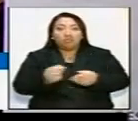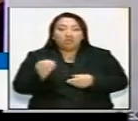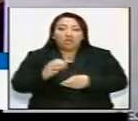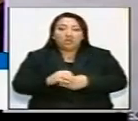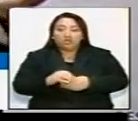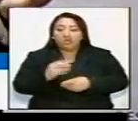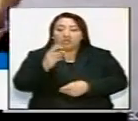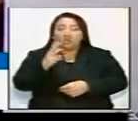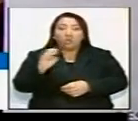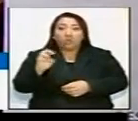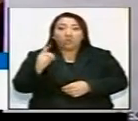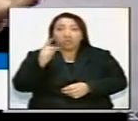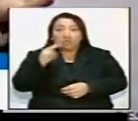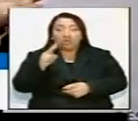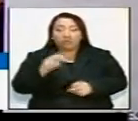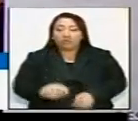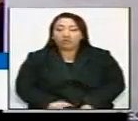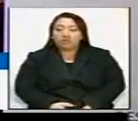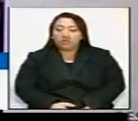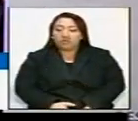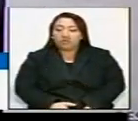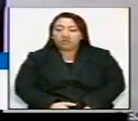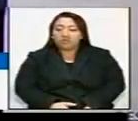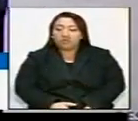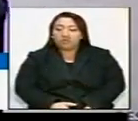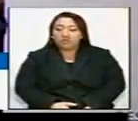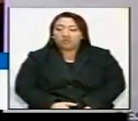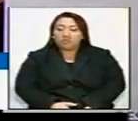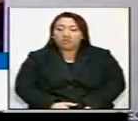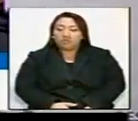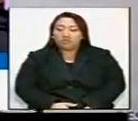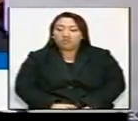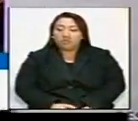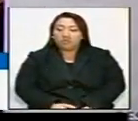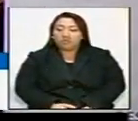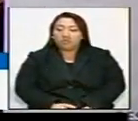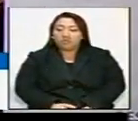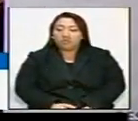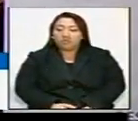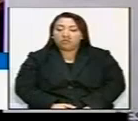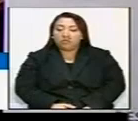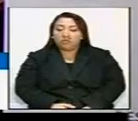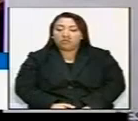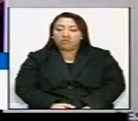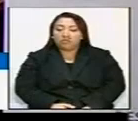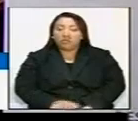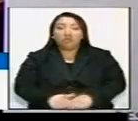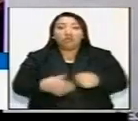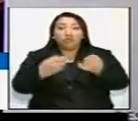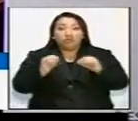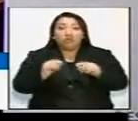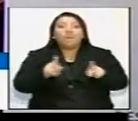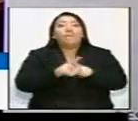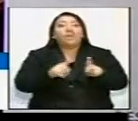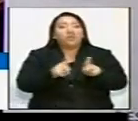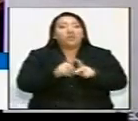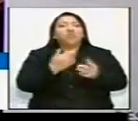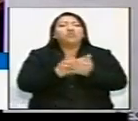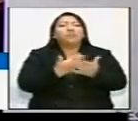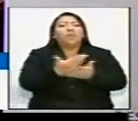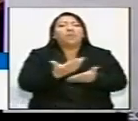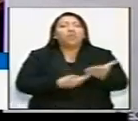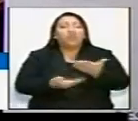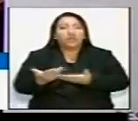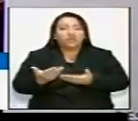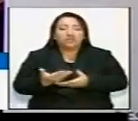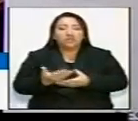a su página web y van a encontrar todo de todos sus reportes, pero también van a encontrar las propuestas y